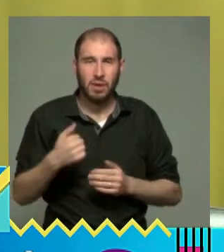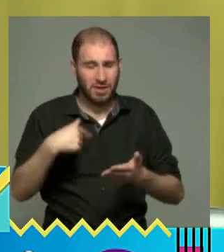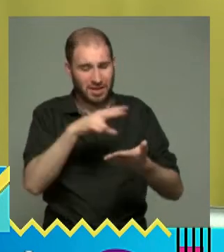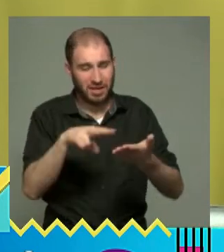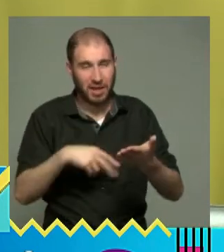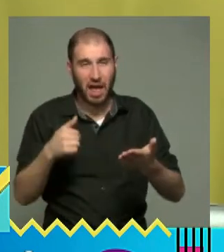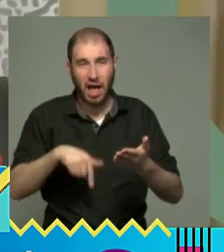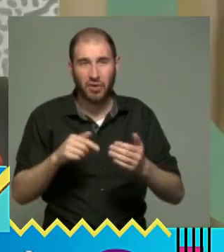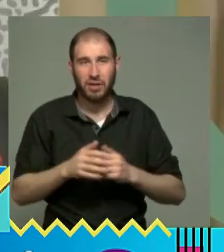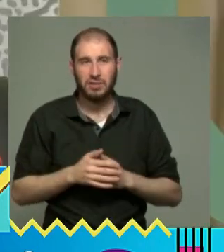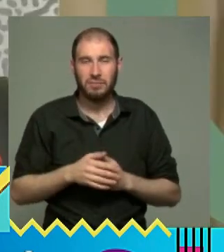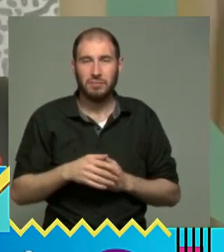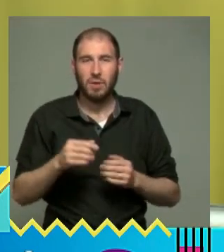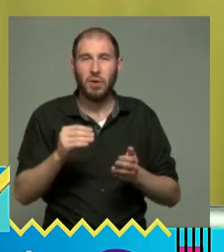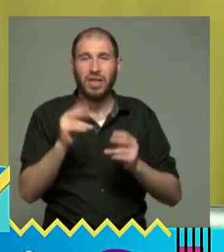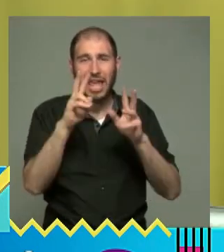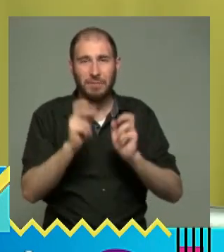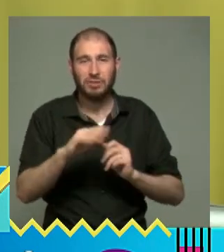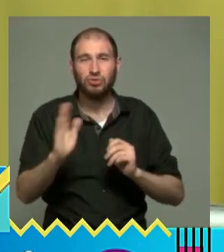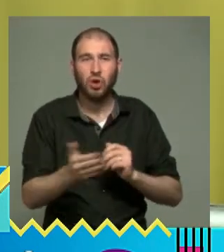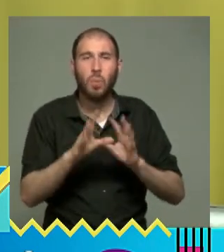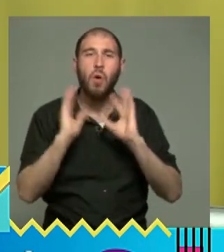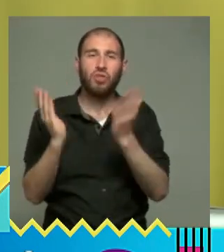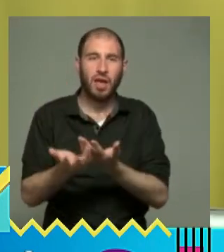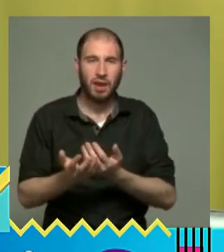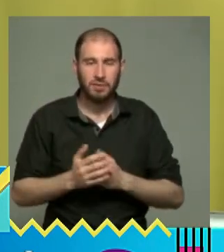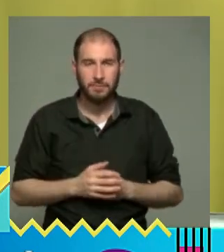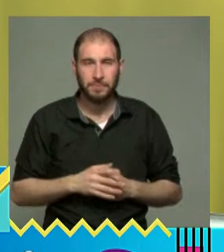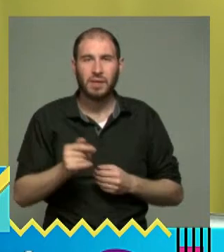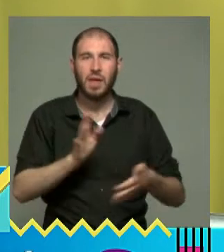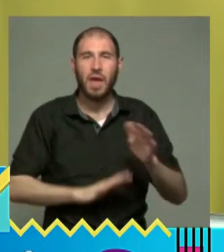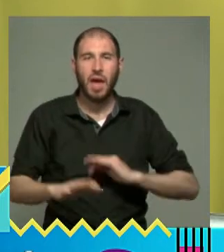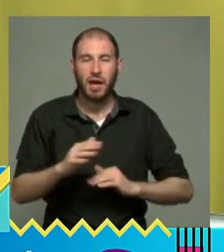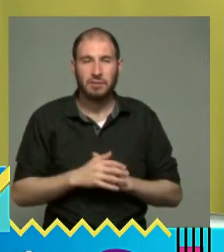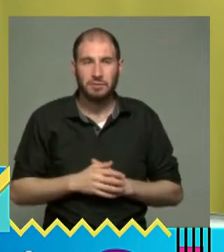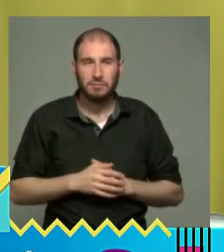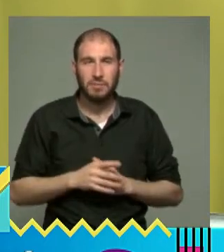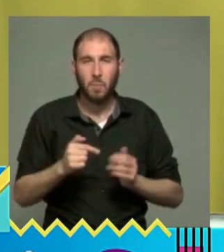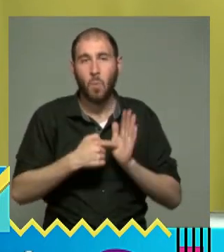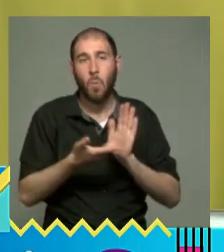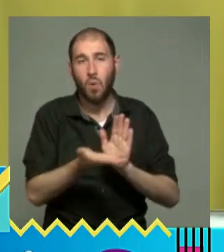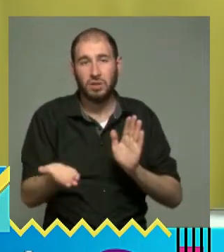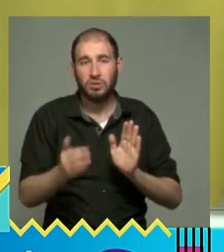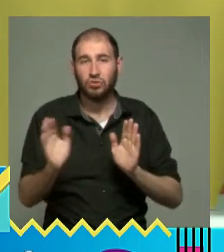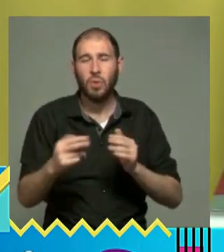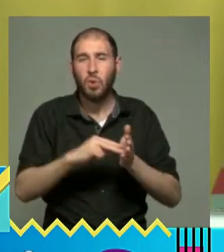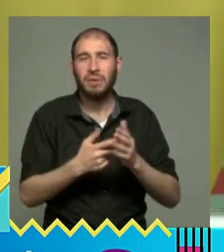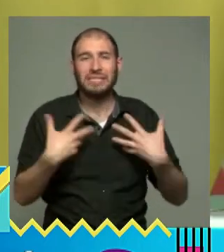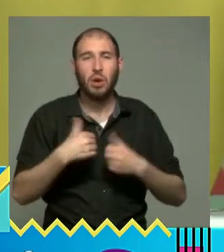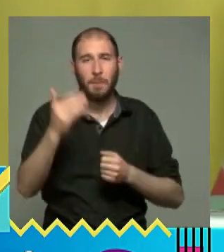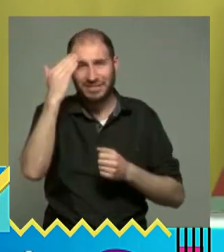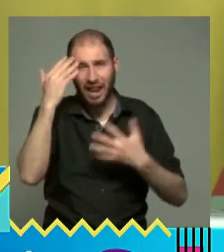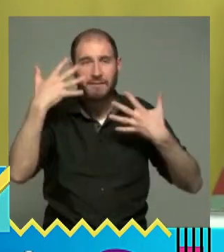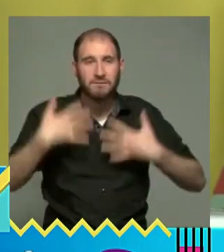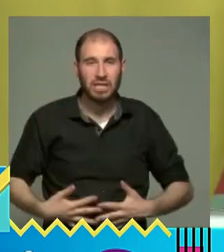quieren se los leo ahora o en un momento, todas las investigaciones a través del mundo que se han realizado donde se demuestran todos los perjuicios a la salud mental y